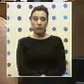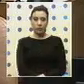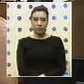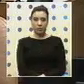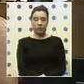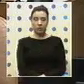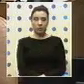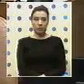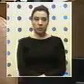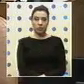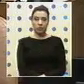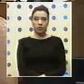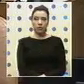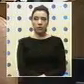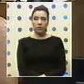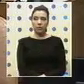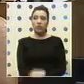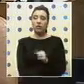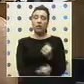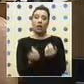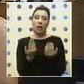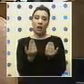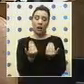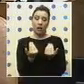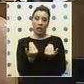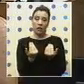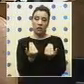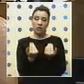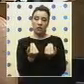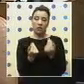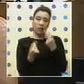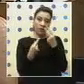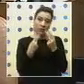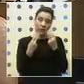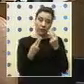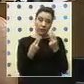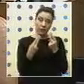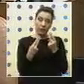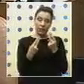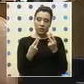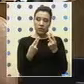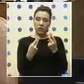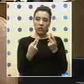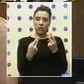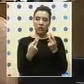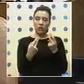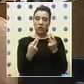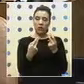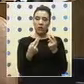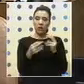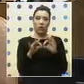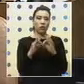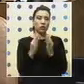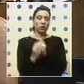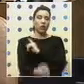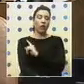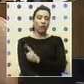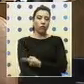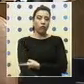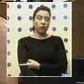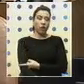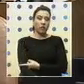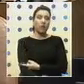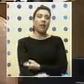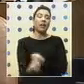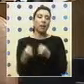De modo que esto requiere ser abordado y abordado con toda la fortaleza de que sea